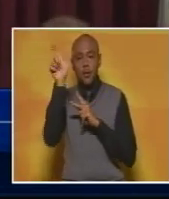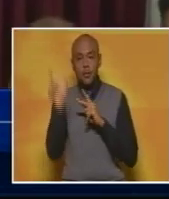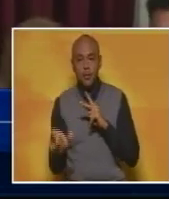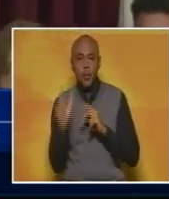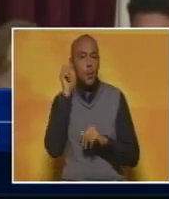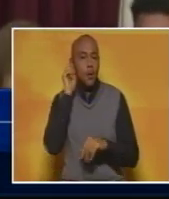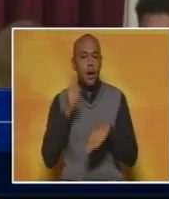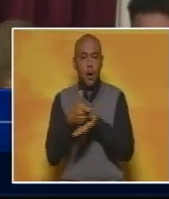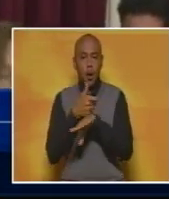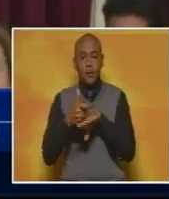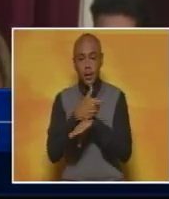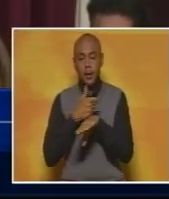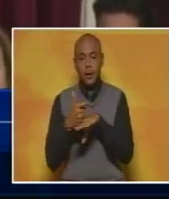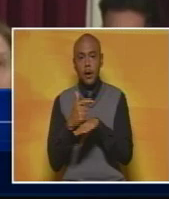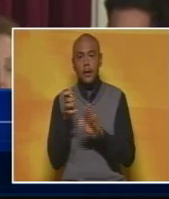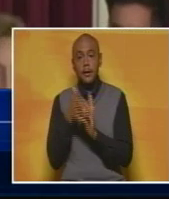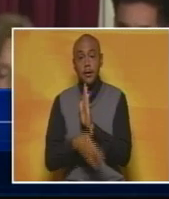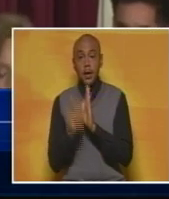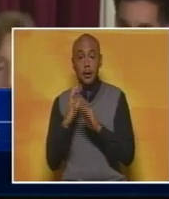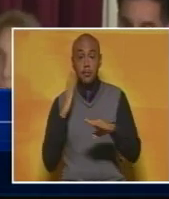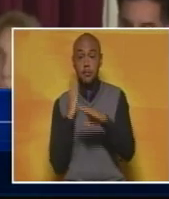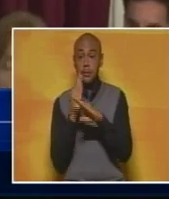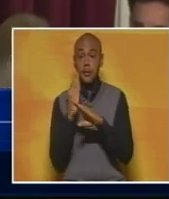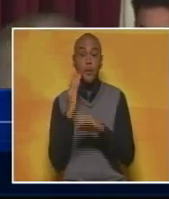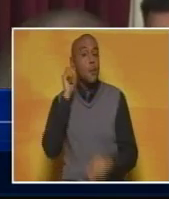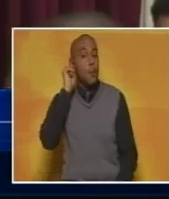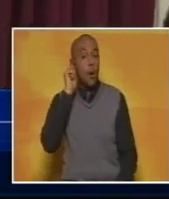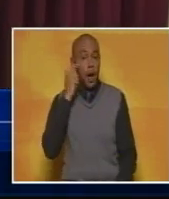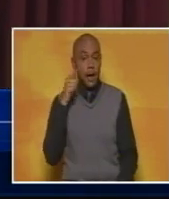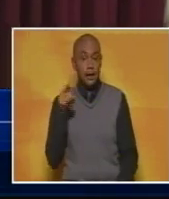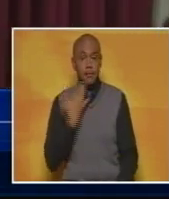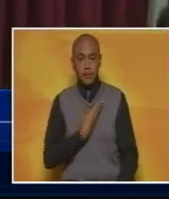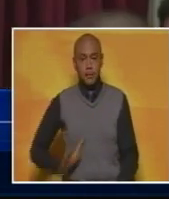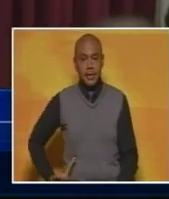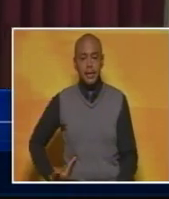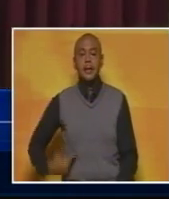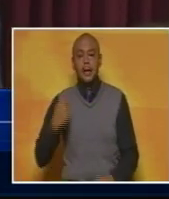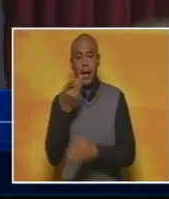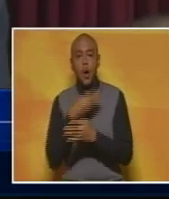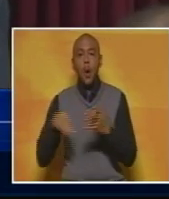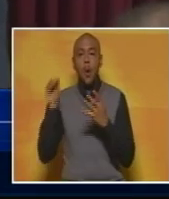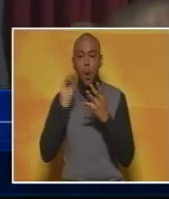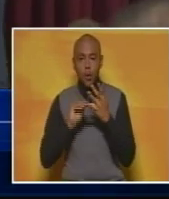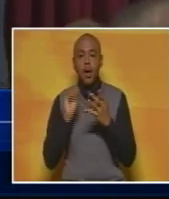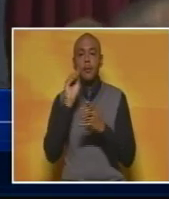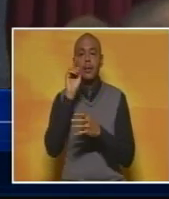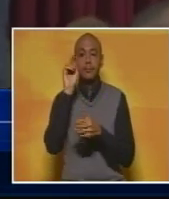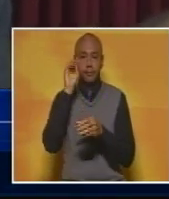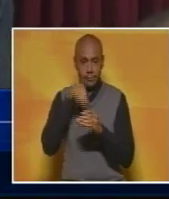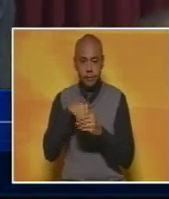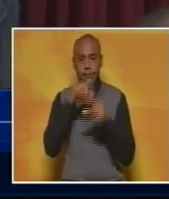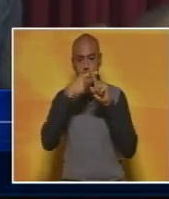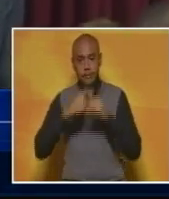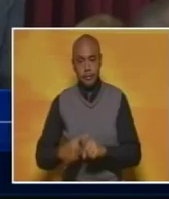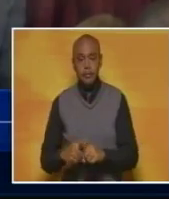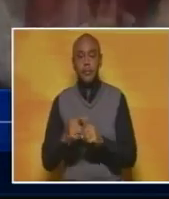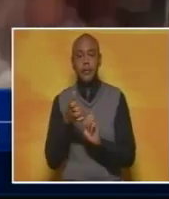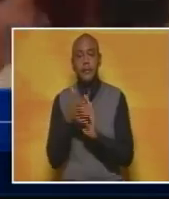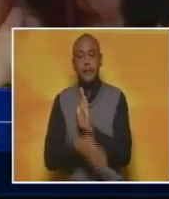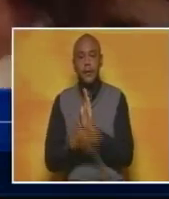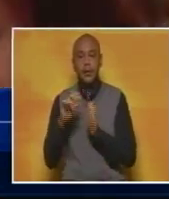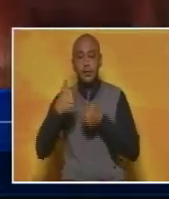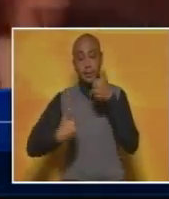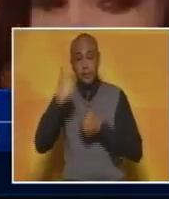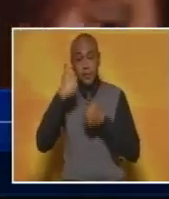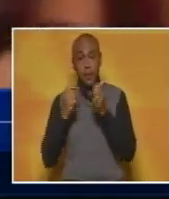María Eugenia Vidal y con esto impidió que el actual gobierno pudiera llegar a un balotaje o segunda vuelta a pesar de la